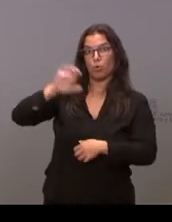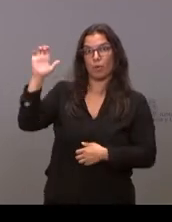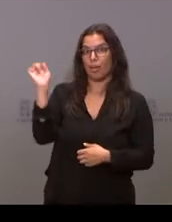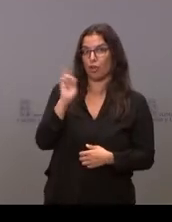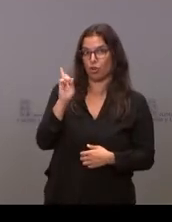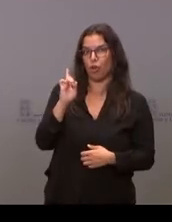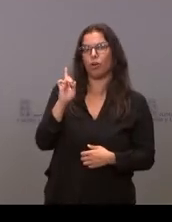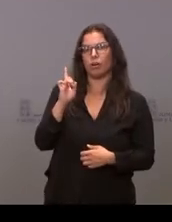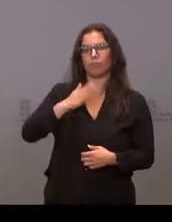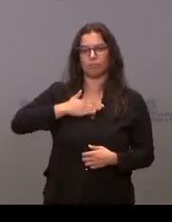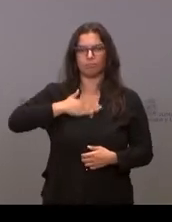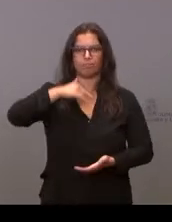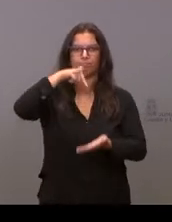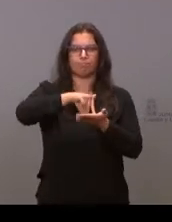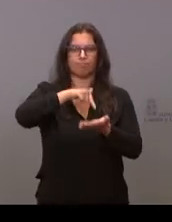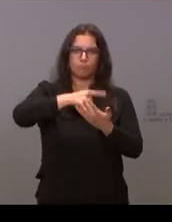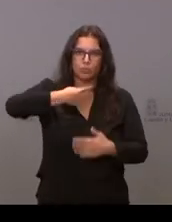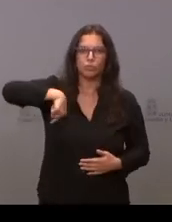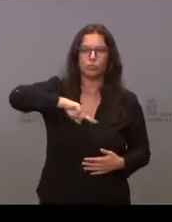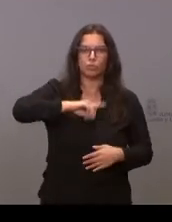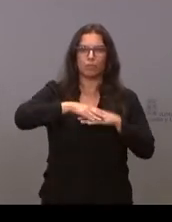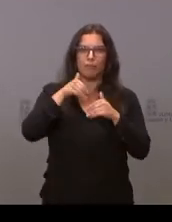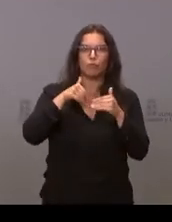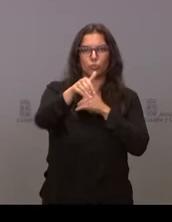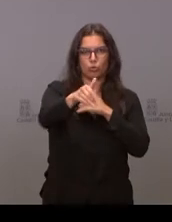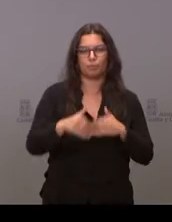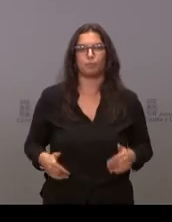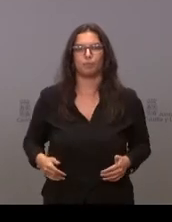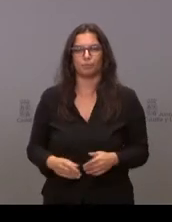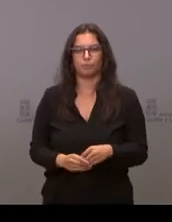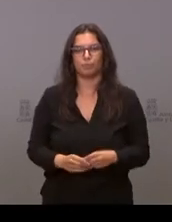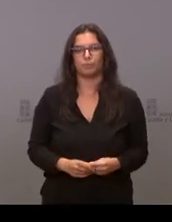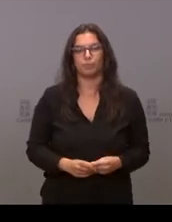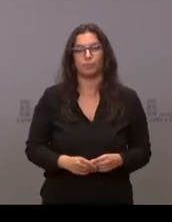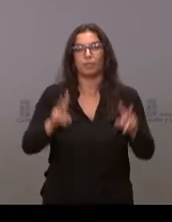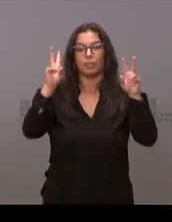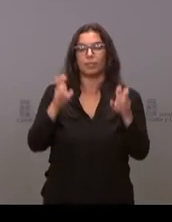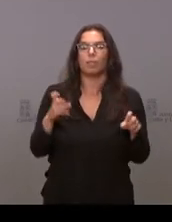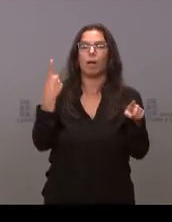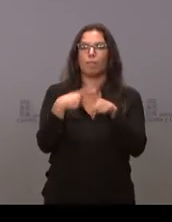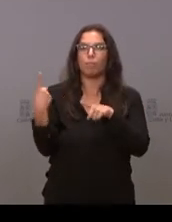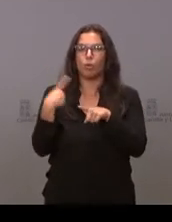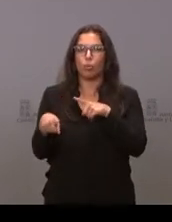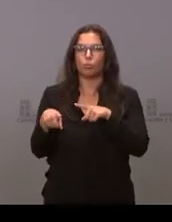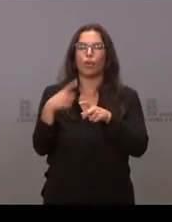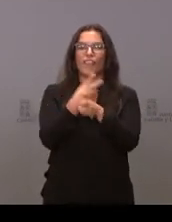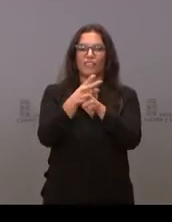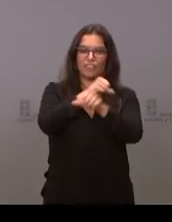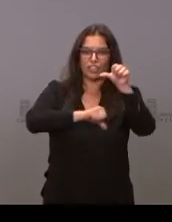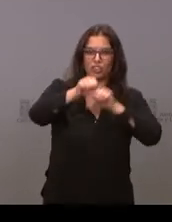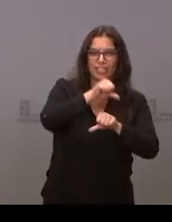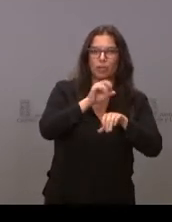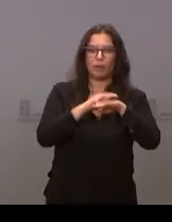una exigencia de inversión y de futuro. En materia de productos fitosanitarios, de fertilizantes, pero